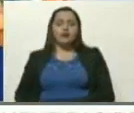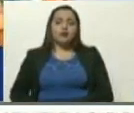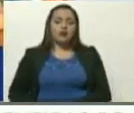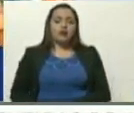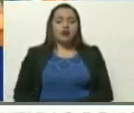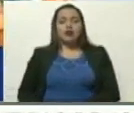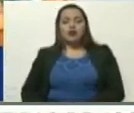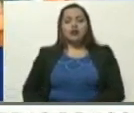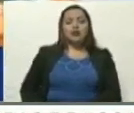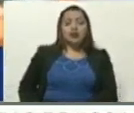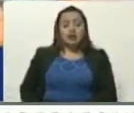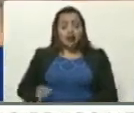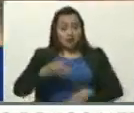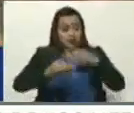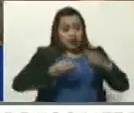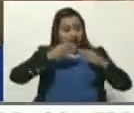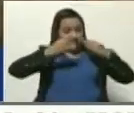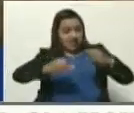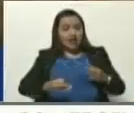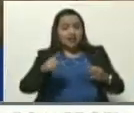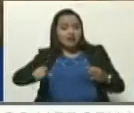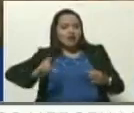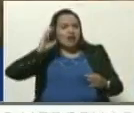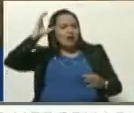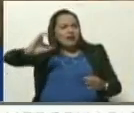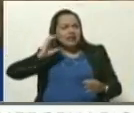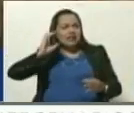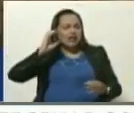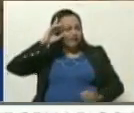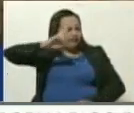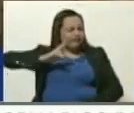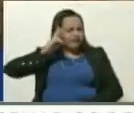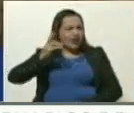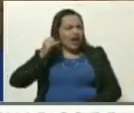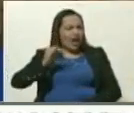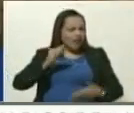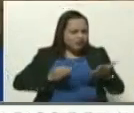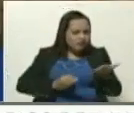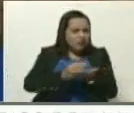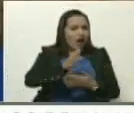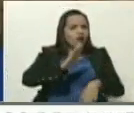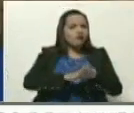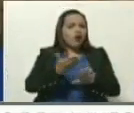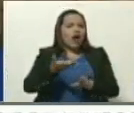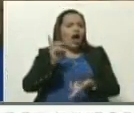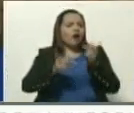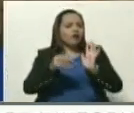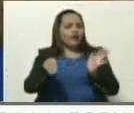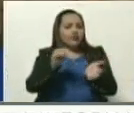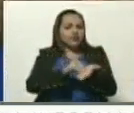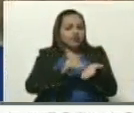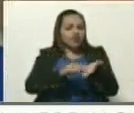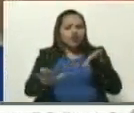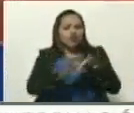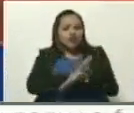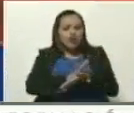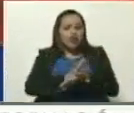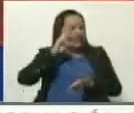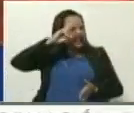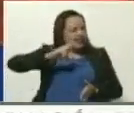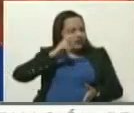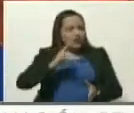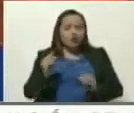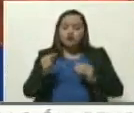la verdad, pero además de tener una capacidad crítica impregnada de lealtad, porque muchas veces se trata de poner la crítica como que,